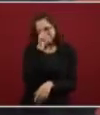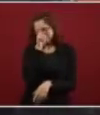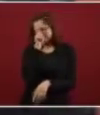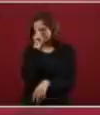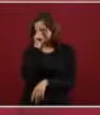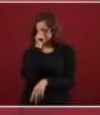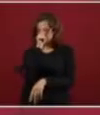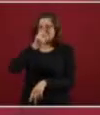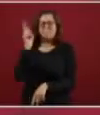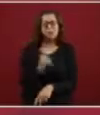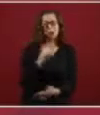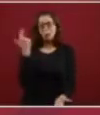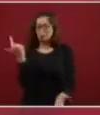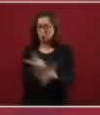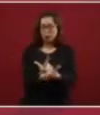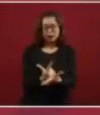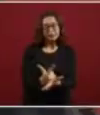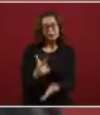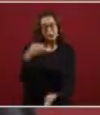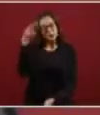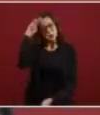que se desató